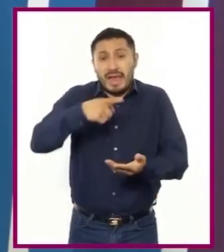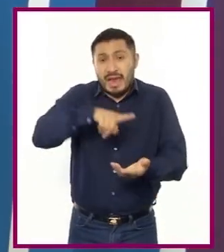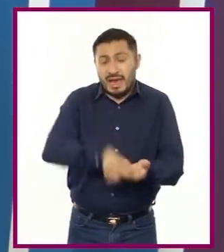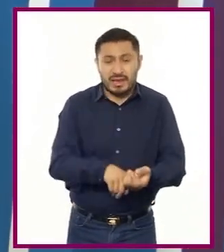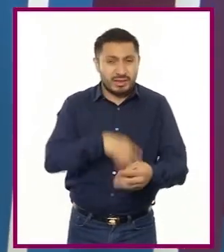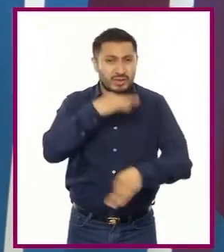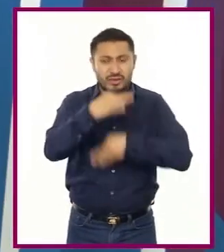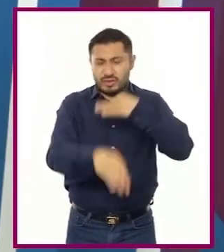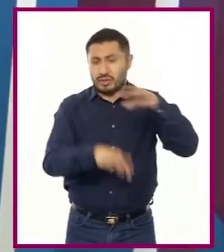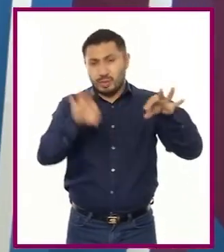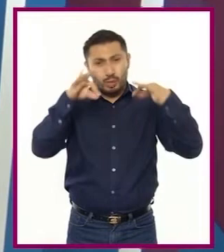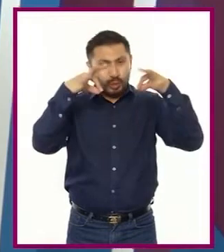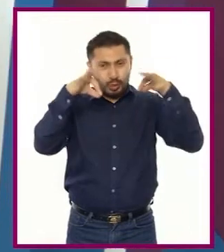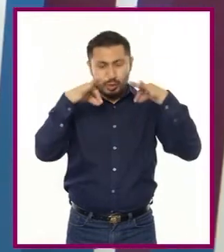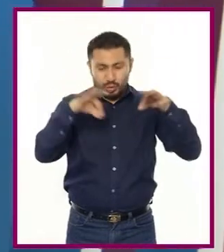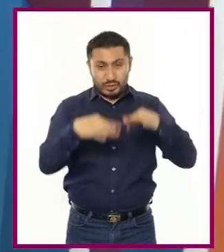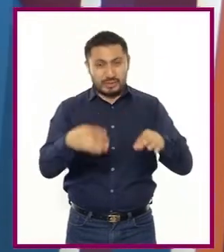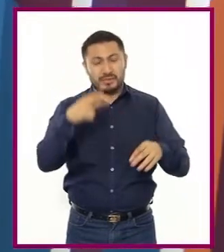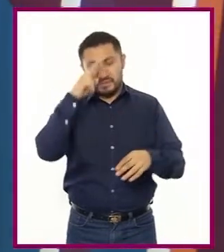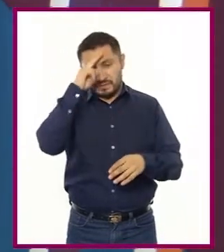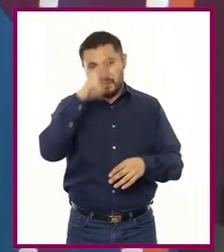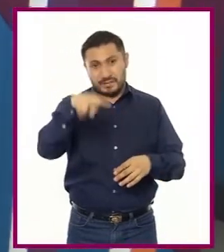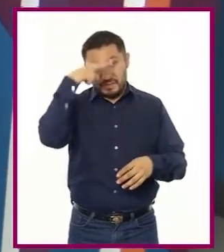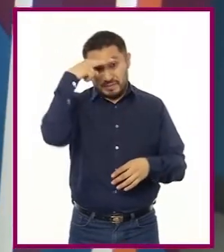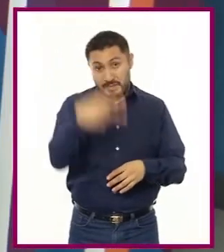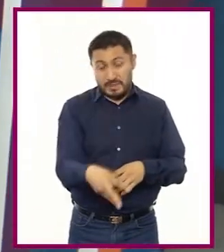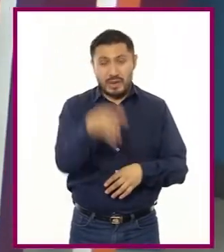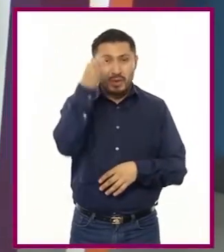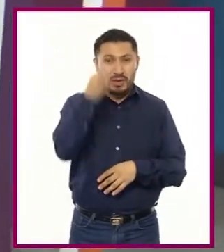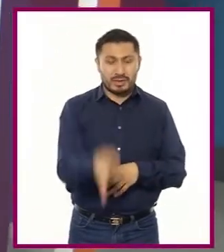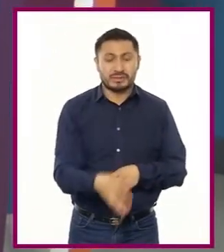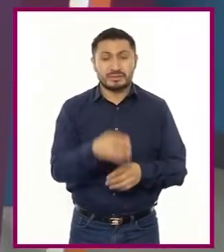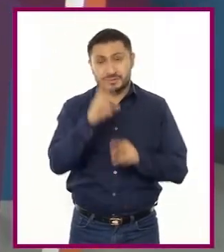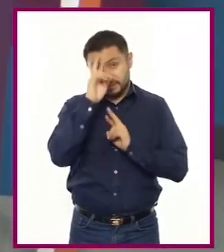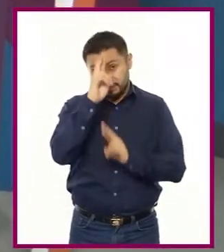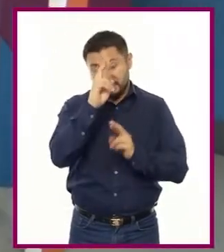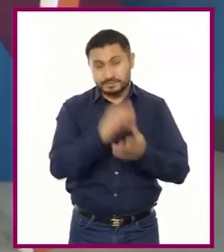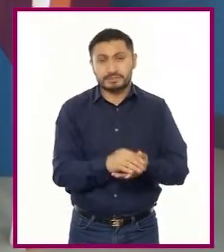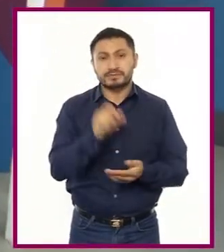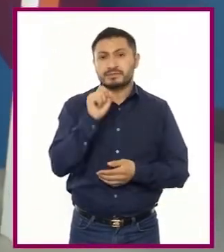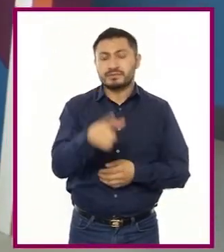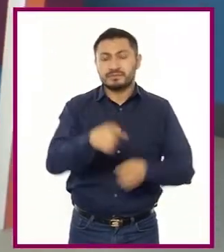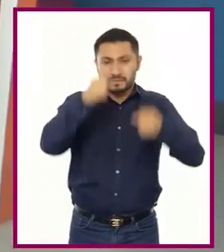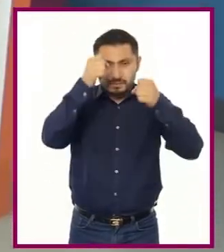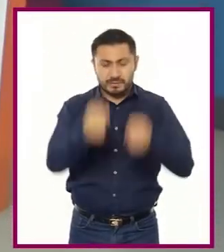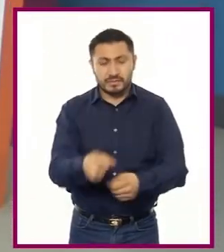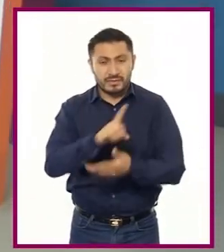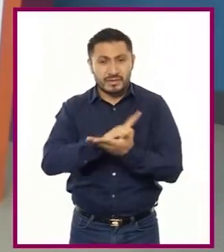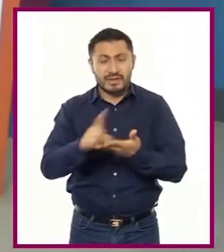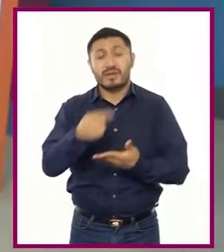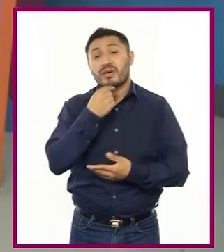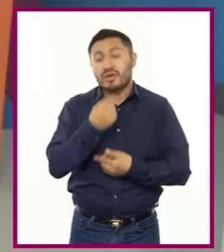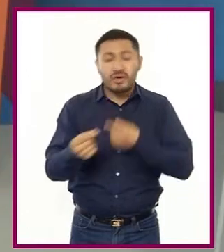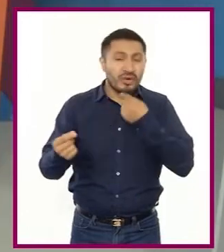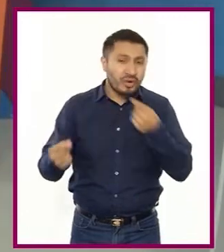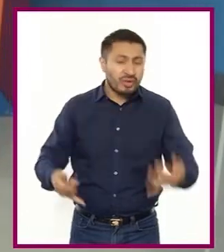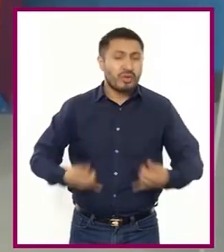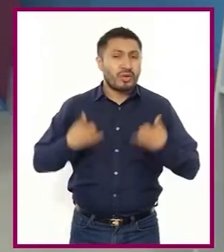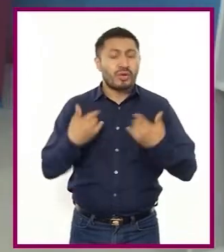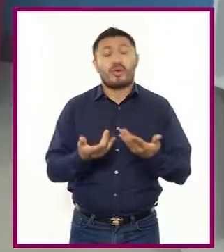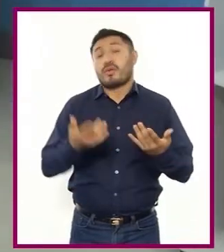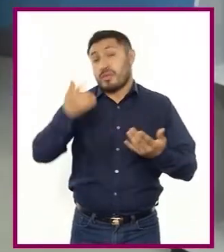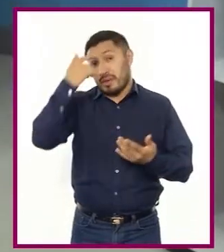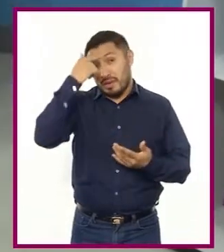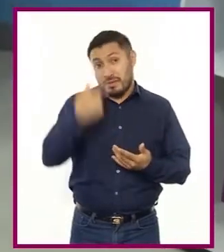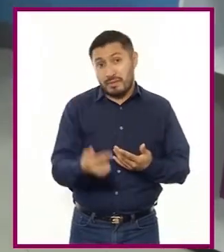en todos ellos. Asimismo, ha garantizado los derechos de niñas, niños, jóvenes y adolescentes